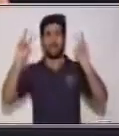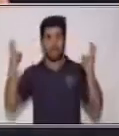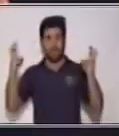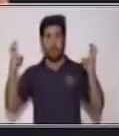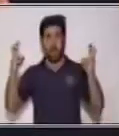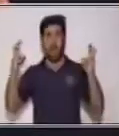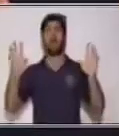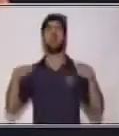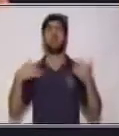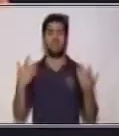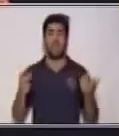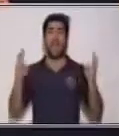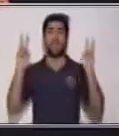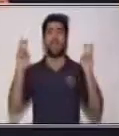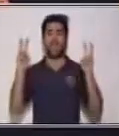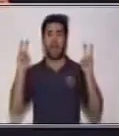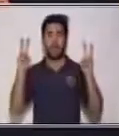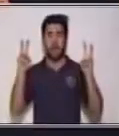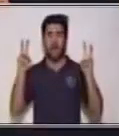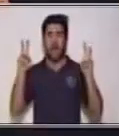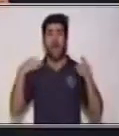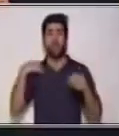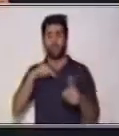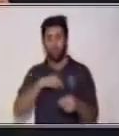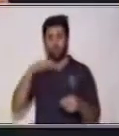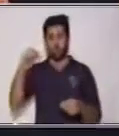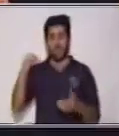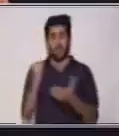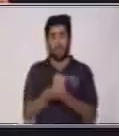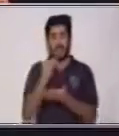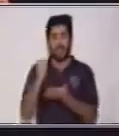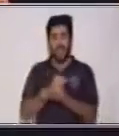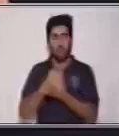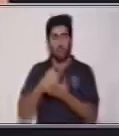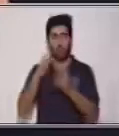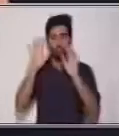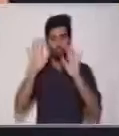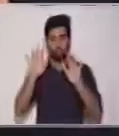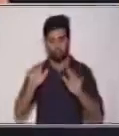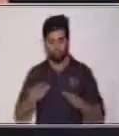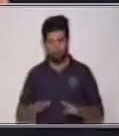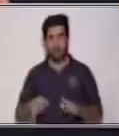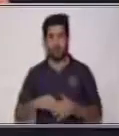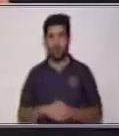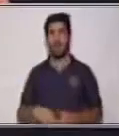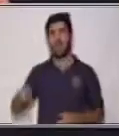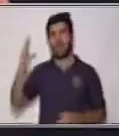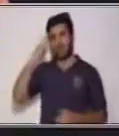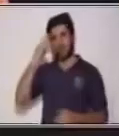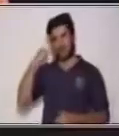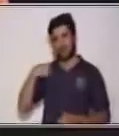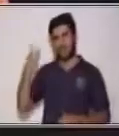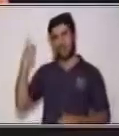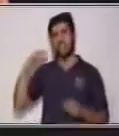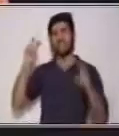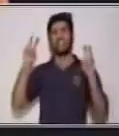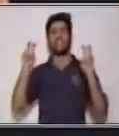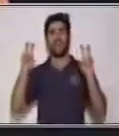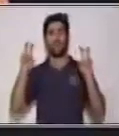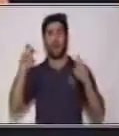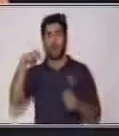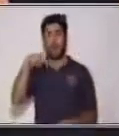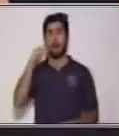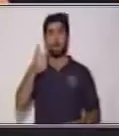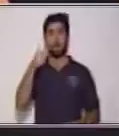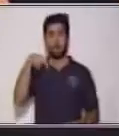el tema o el asunto a desarrollar. Recordemos, anteriormente les había dicho que vamos a trabajar el tema de